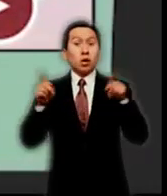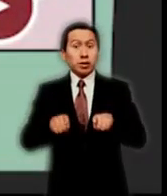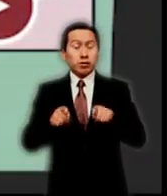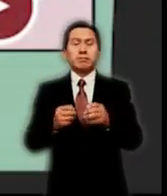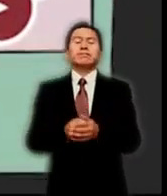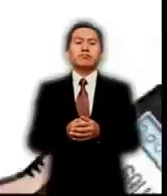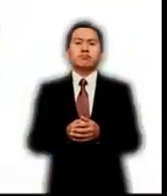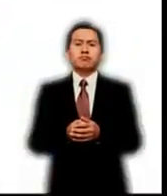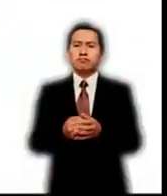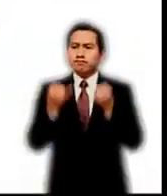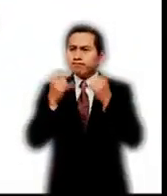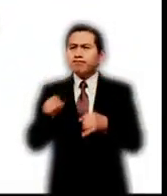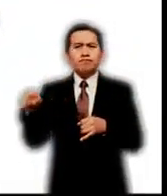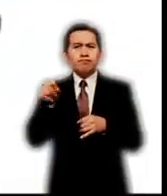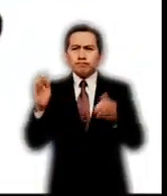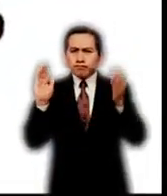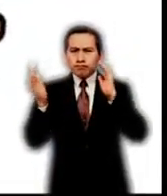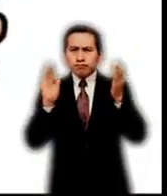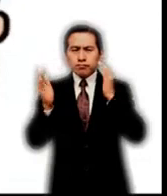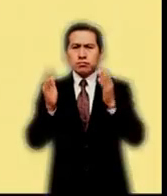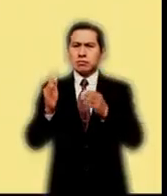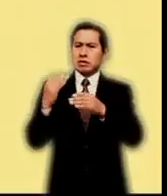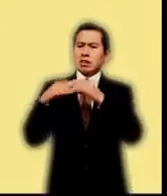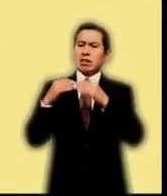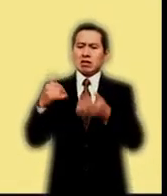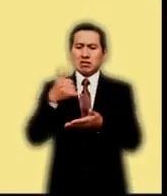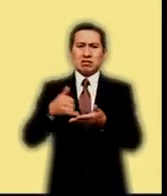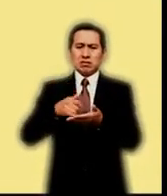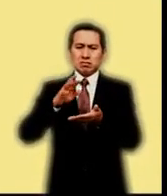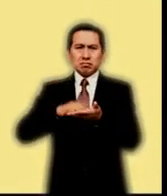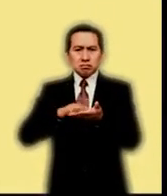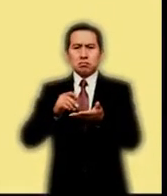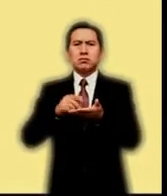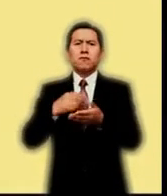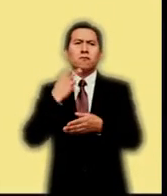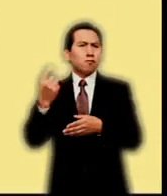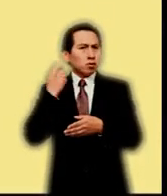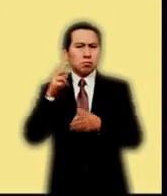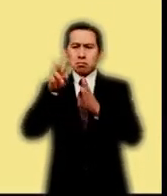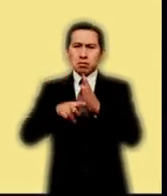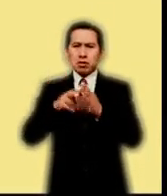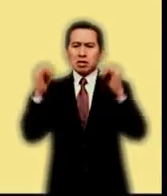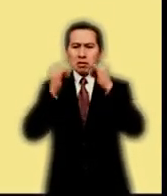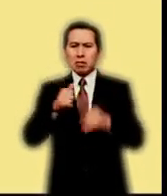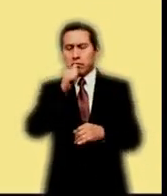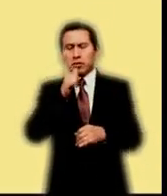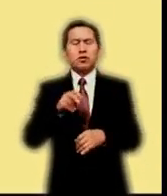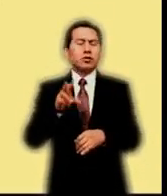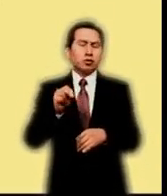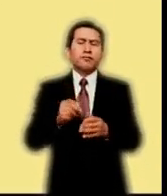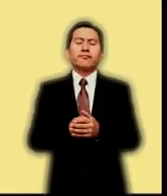publicación. Contrasta con otras fuentes. Evita compartir cadenas de textos, audio, video e